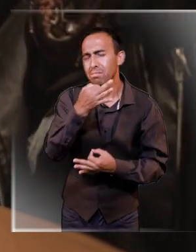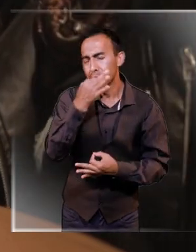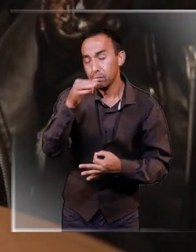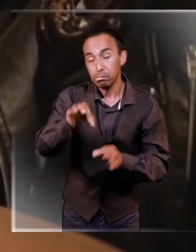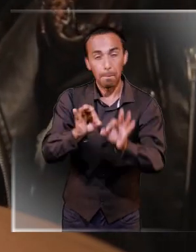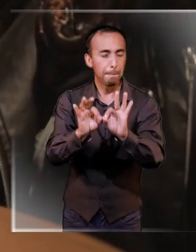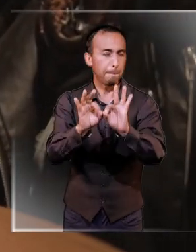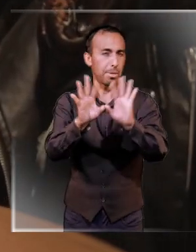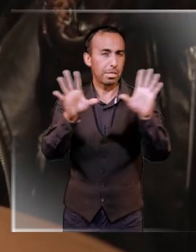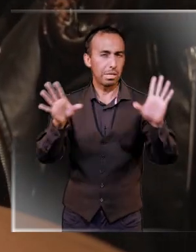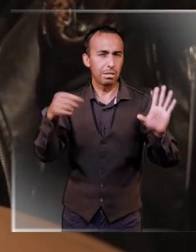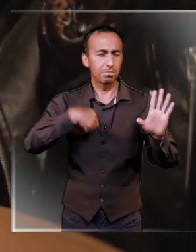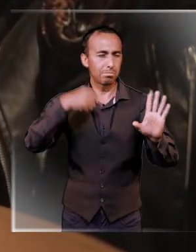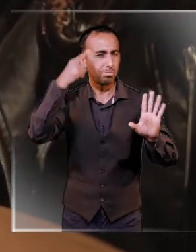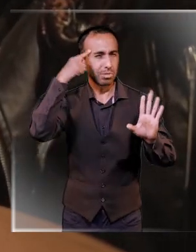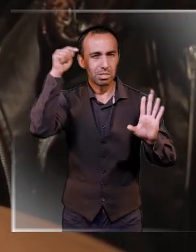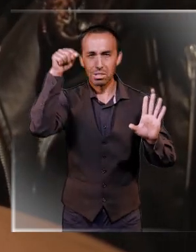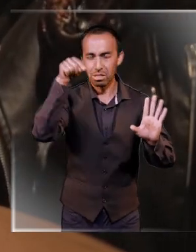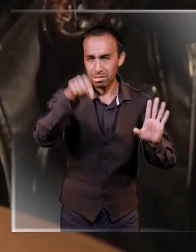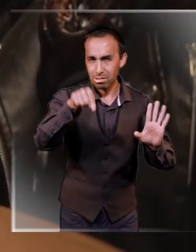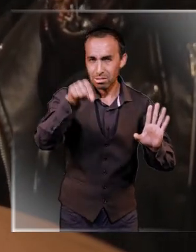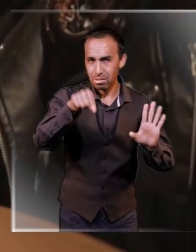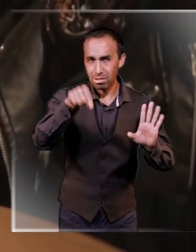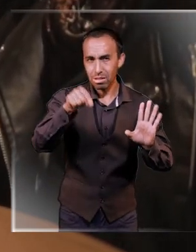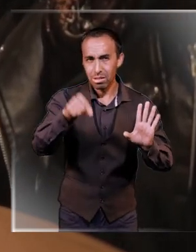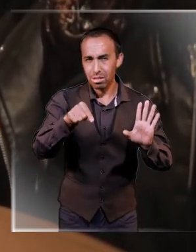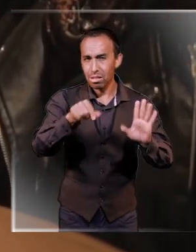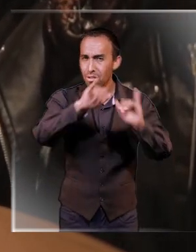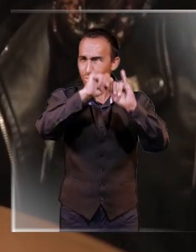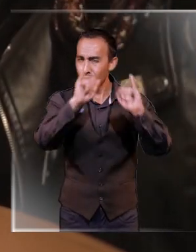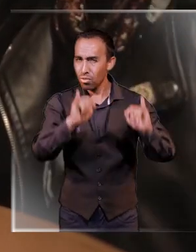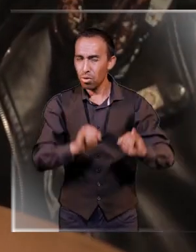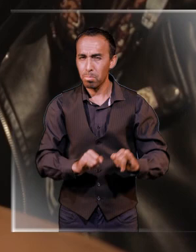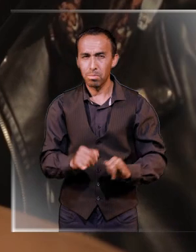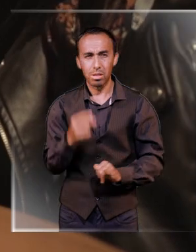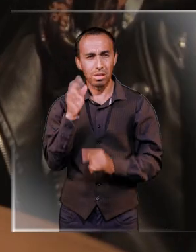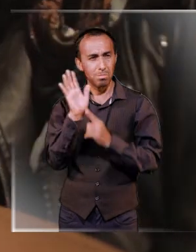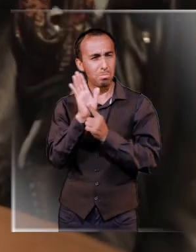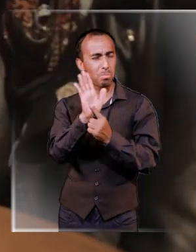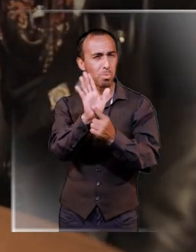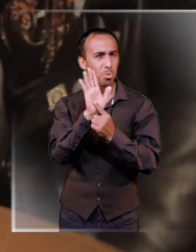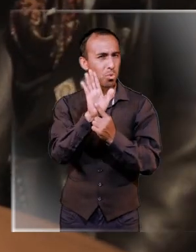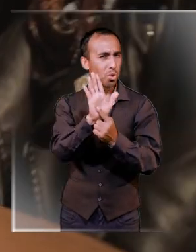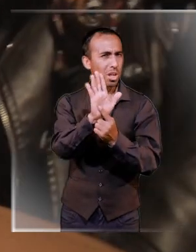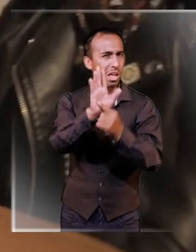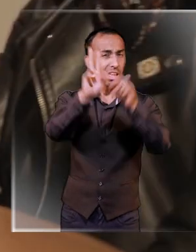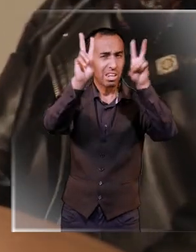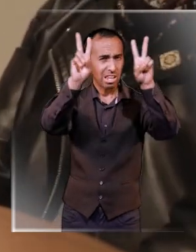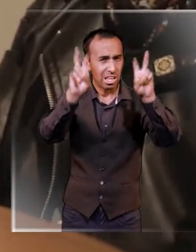fue bien especial. Yo siento que este guión, la propuesta, el punto de vista que tiene Andrés Wood